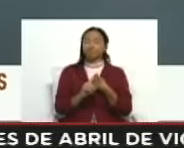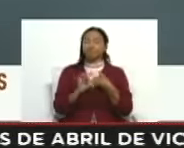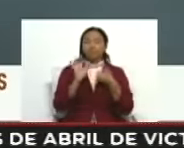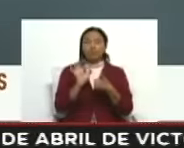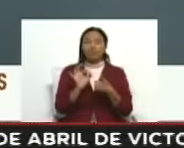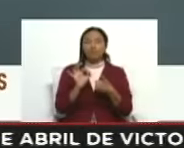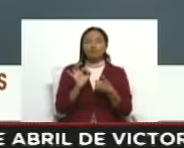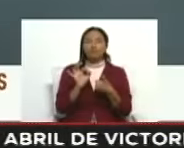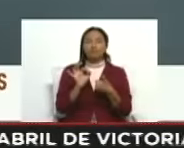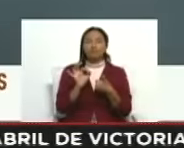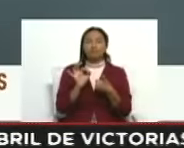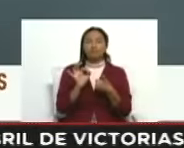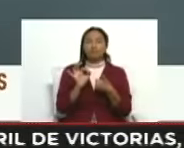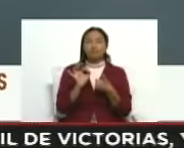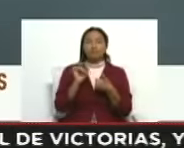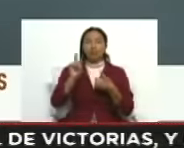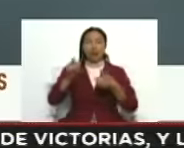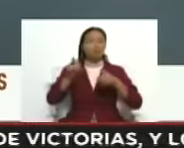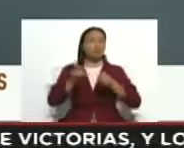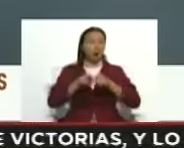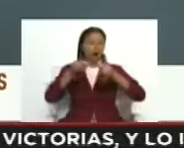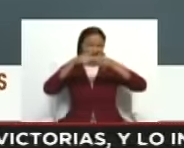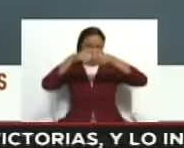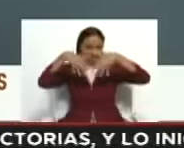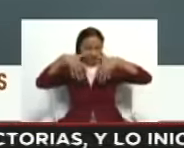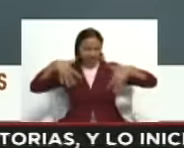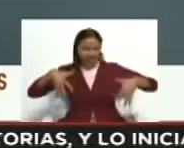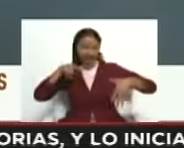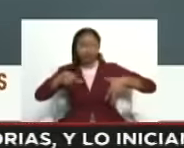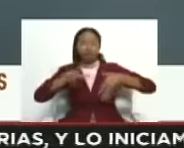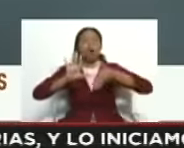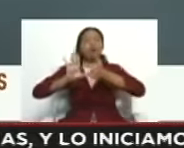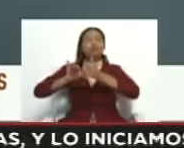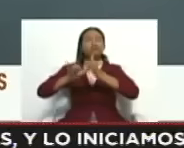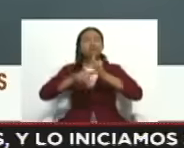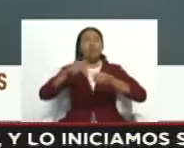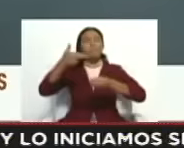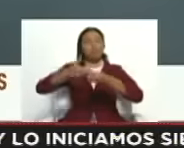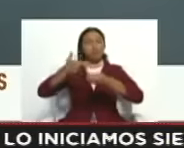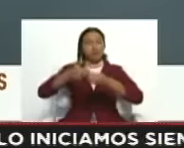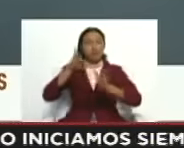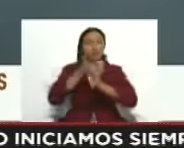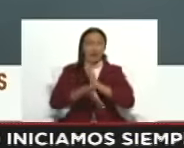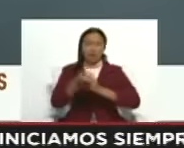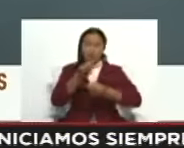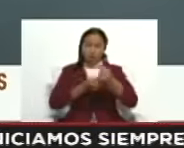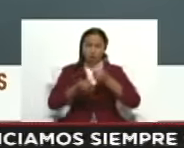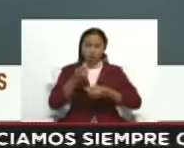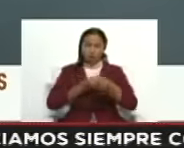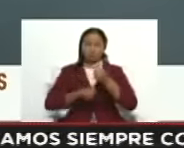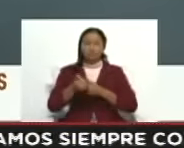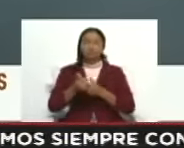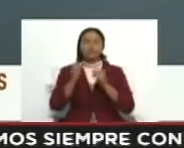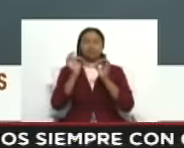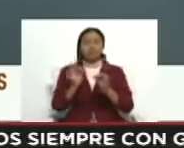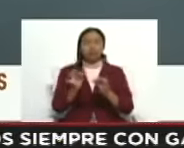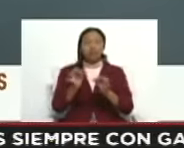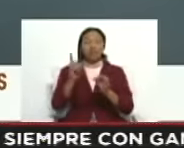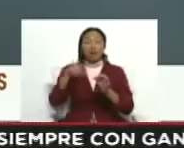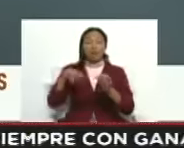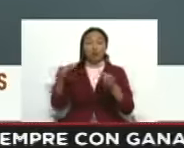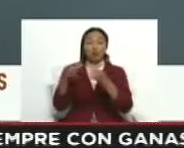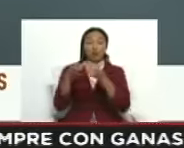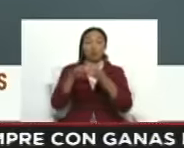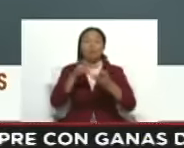su desmantelamiento de la corrupción petrolera, de la conspiración económica y de la conspiración política, es